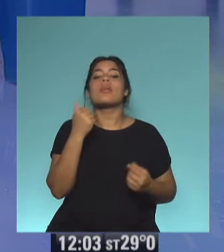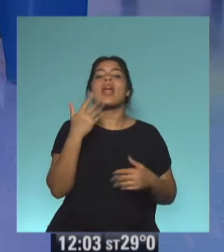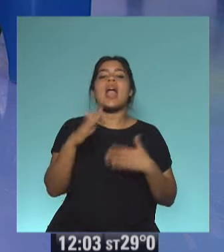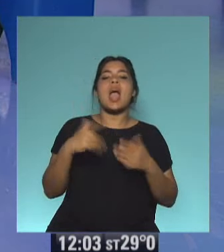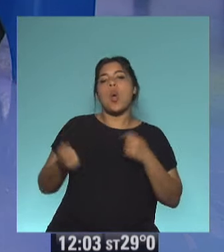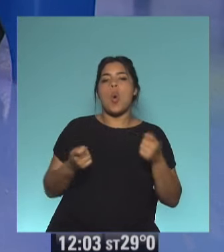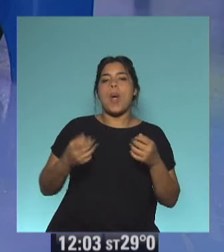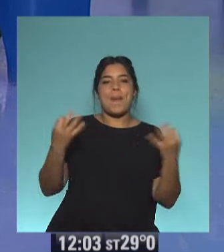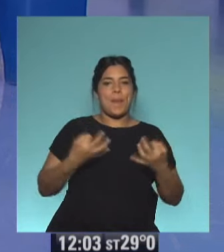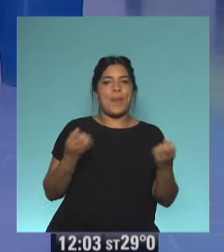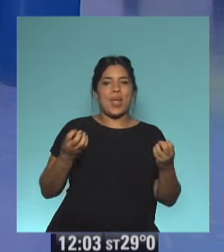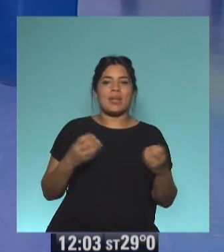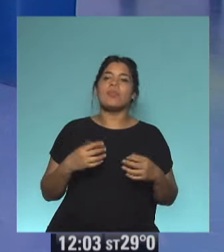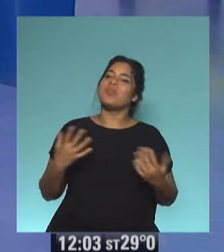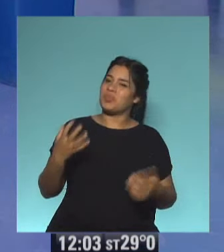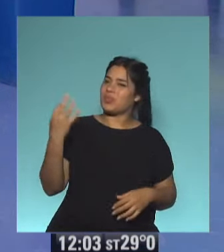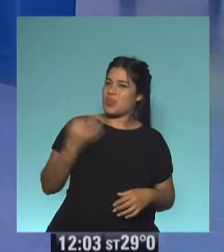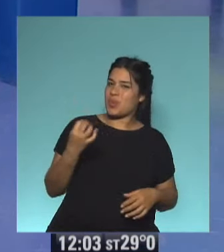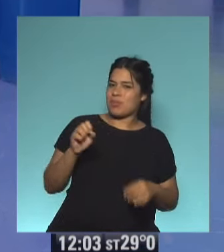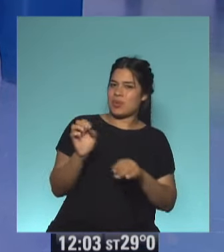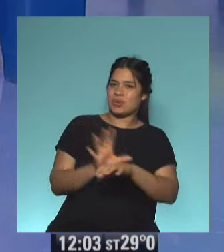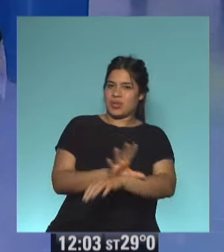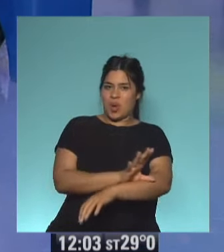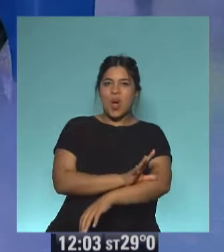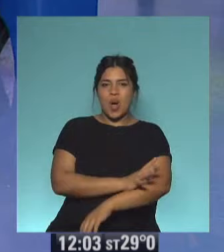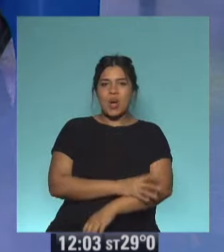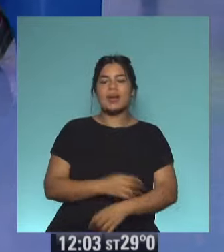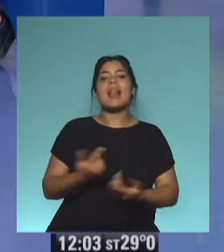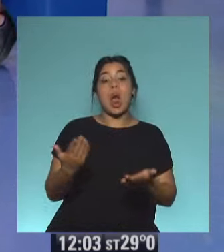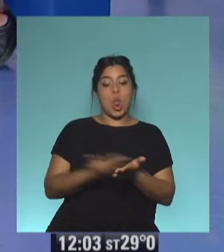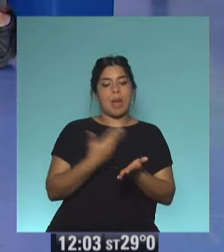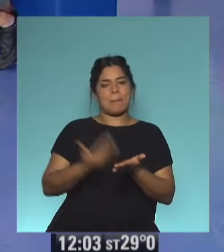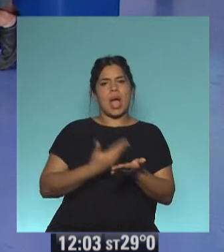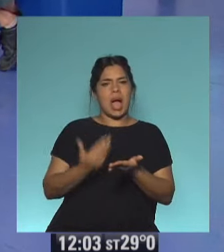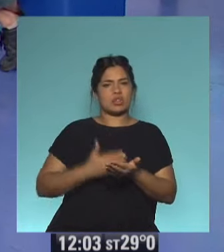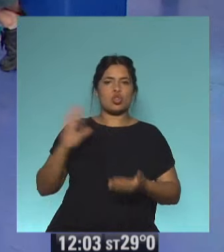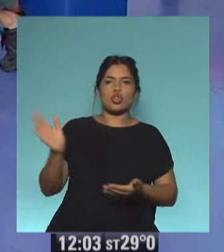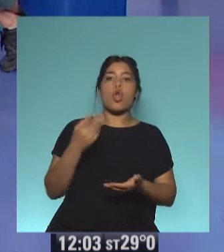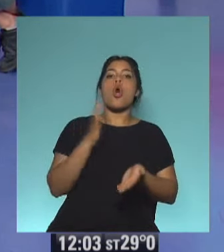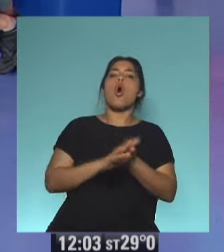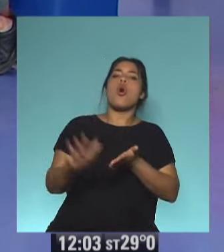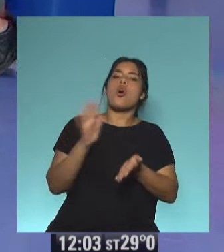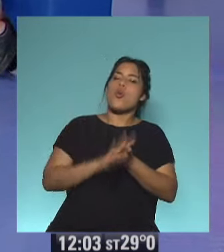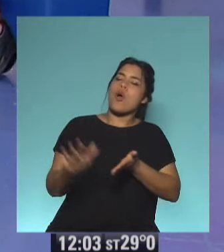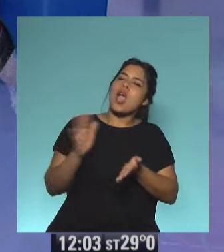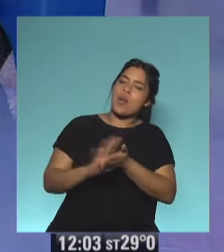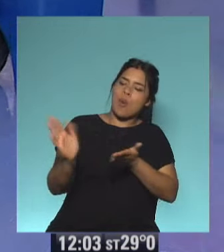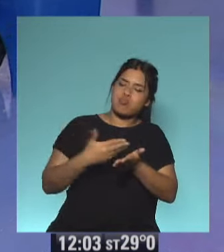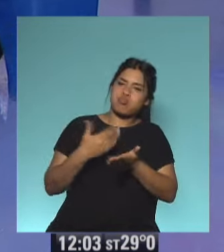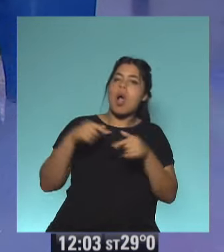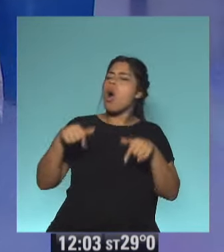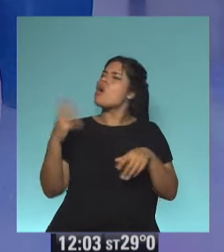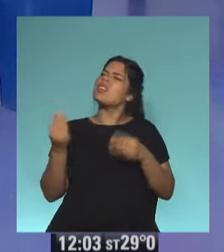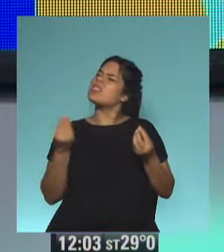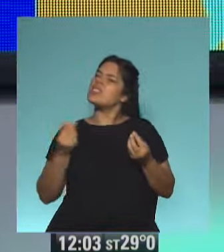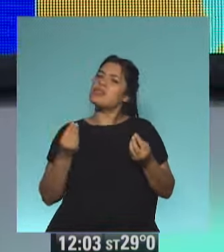Porque me hice muy fuerte. Claro, hay que practicarlo. Nos emocionamos. Ahí está, ¿no? Pero para eso estamos repasando todo. Para volver a verlo, cada vez nos va a salir mejor. ¿Y ¿no? qué claro. hicimos hoy, señor?